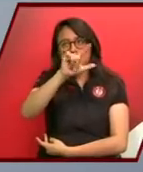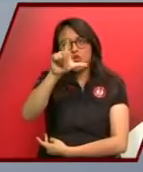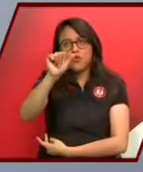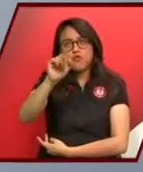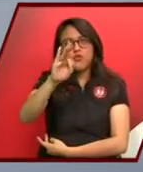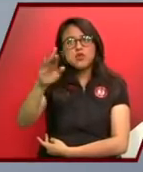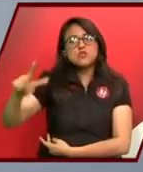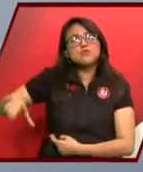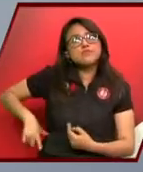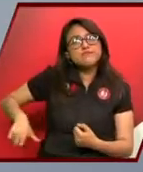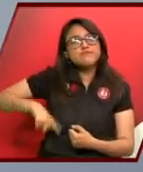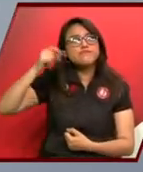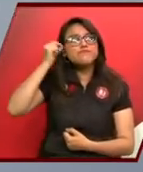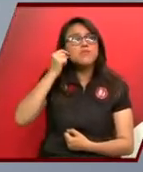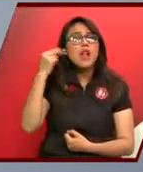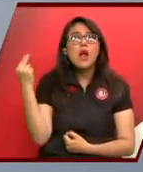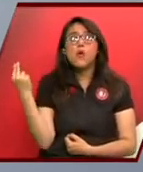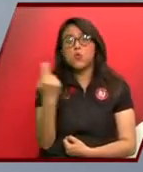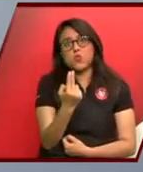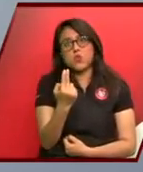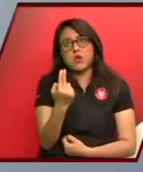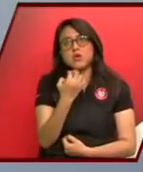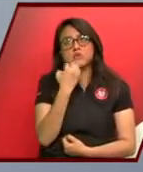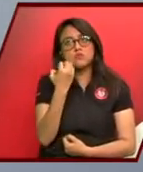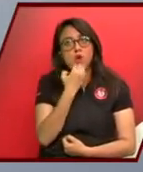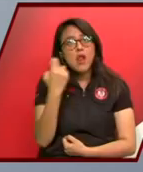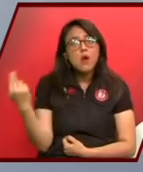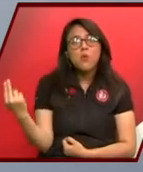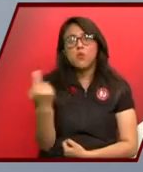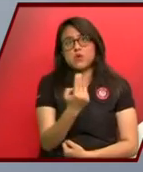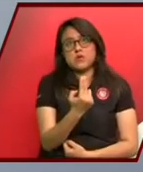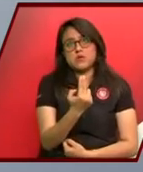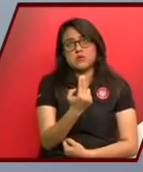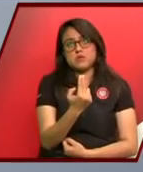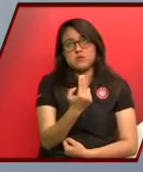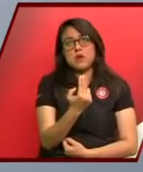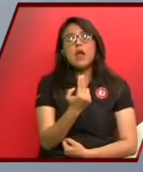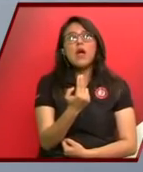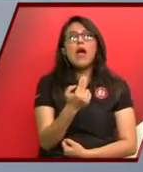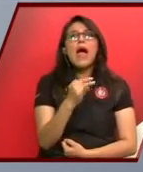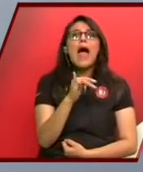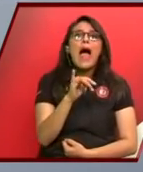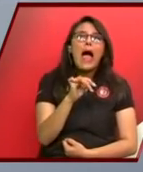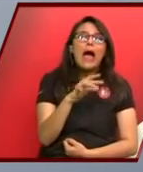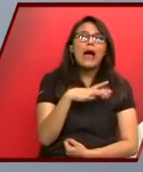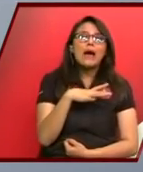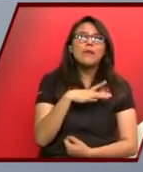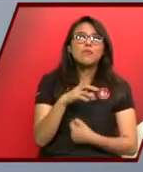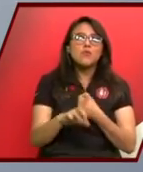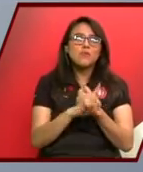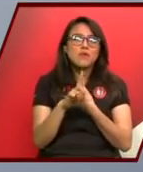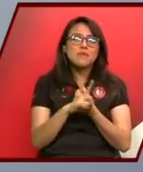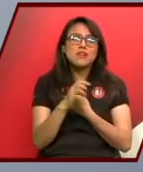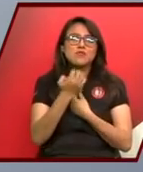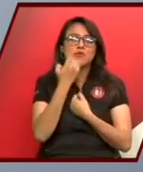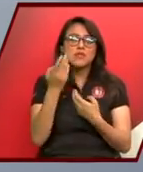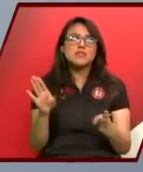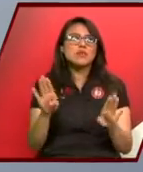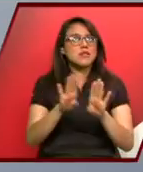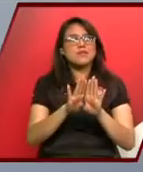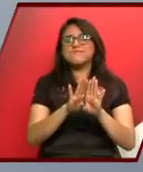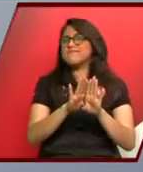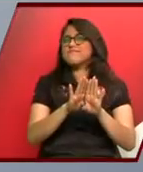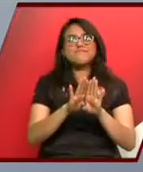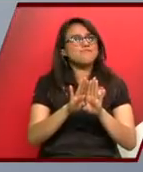Urge hacer algo. No le puedes decir a los chavos de, ah, por cierto, tenemos una bronca y se cierra la escuela. No, los